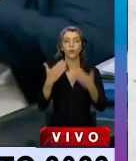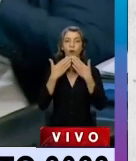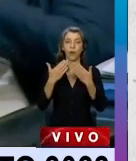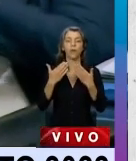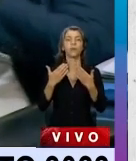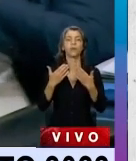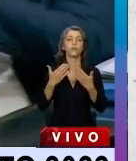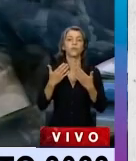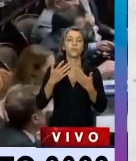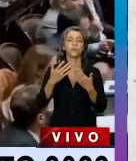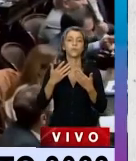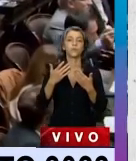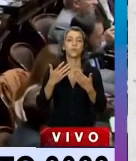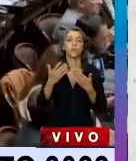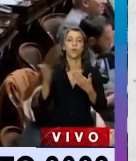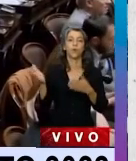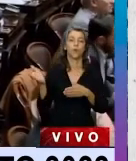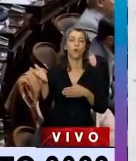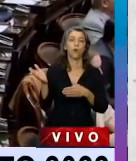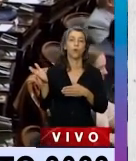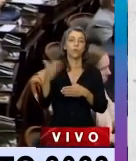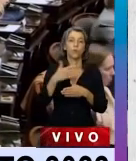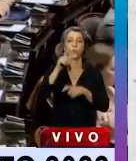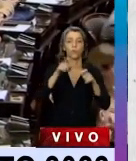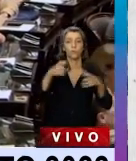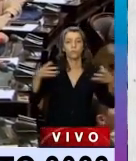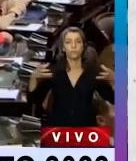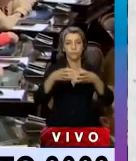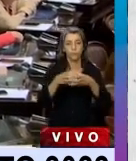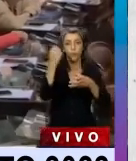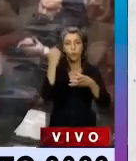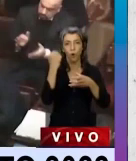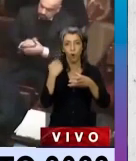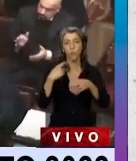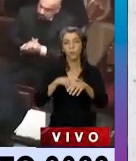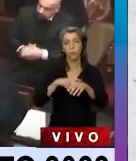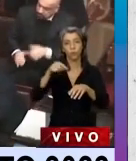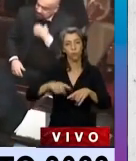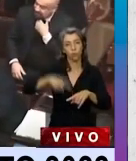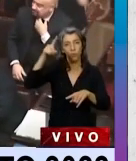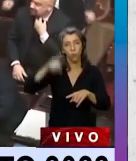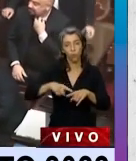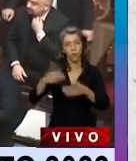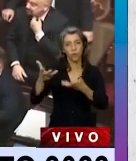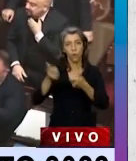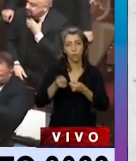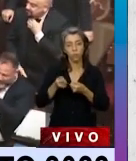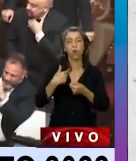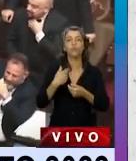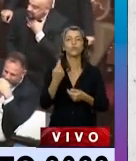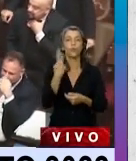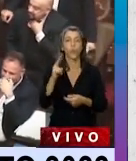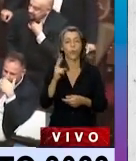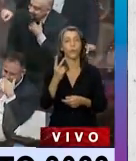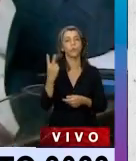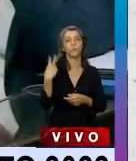ver los comportamientos de los agentes económicos. Mire lo que hicieron los grandes exportadores y medianos exportadores de granos con los